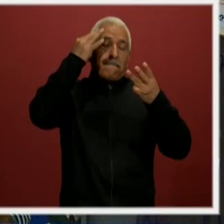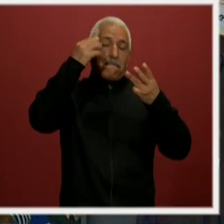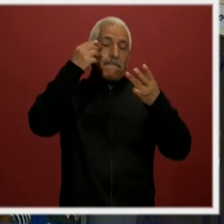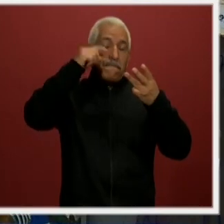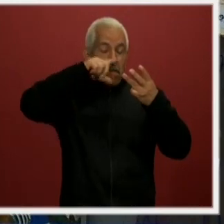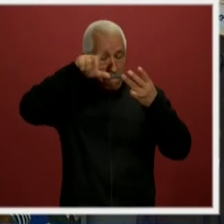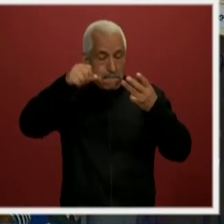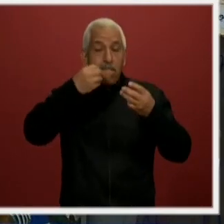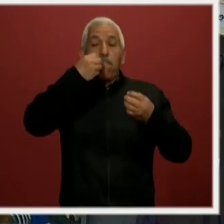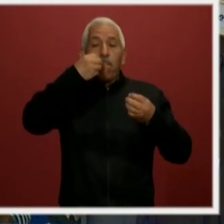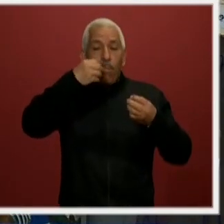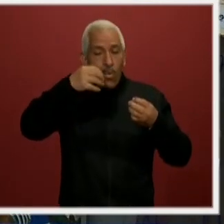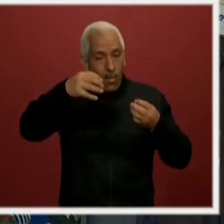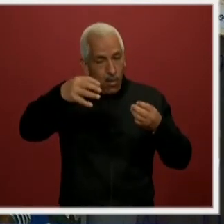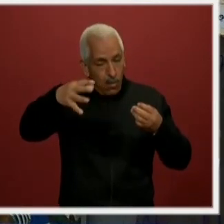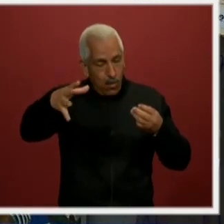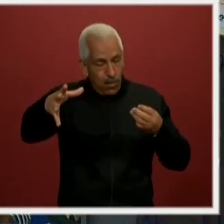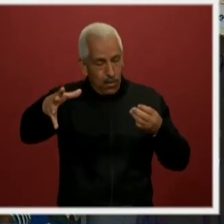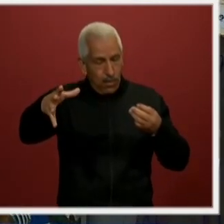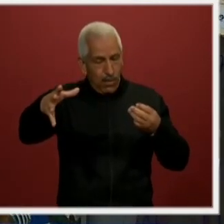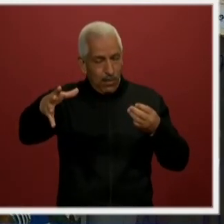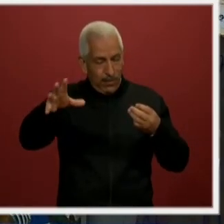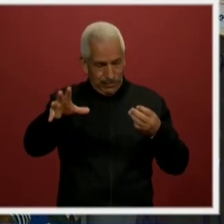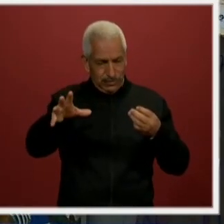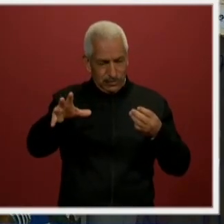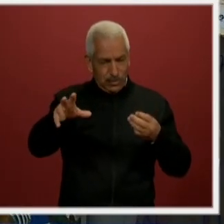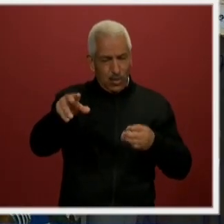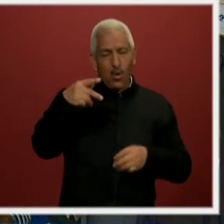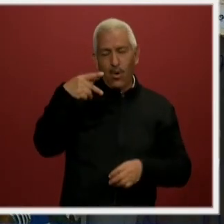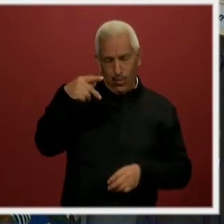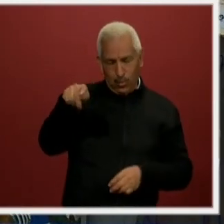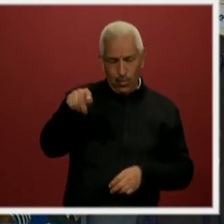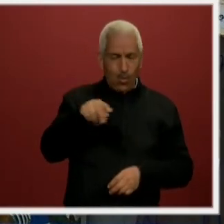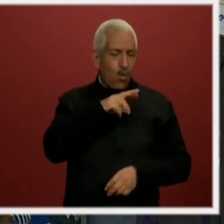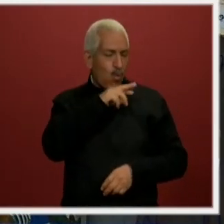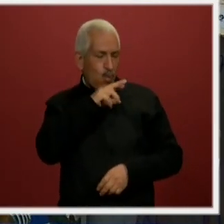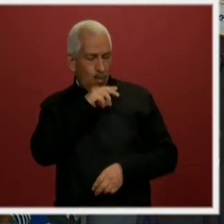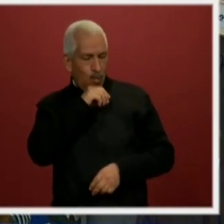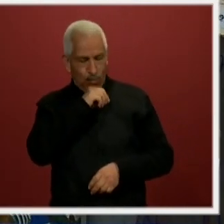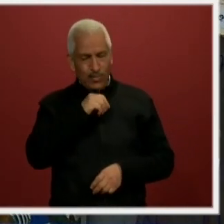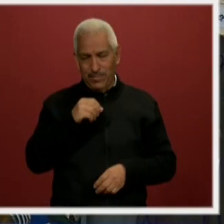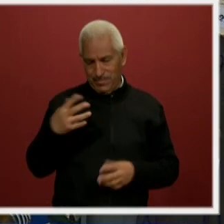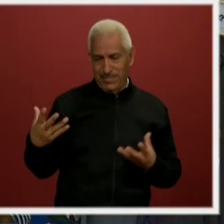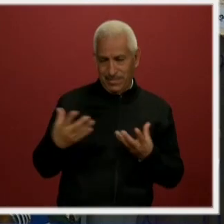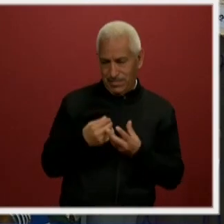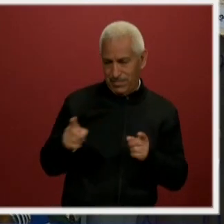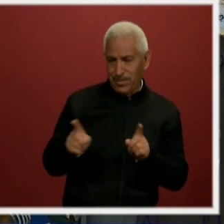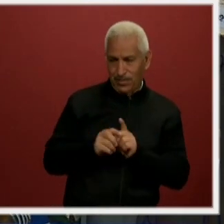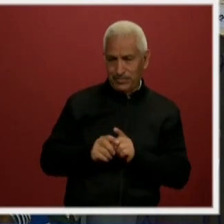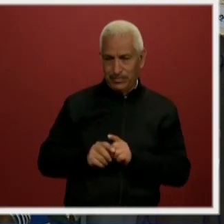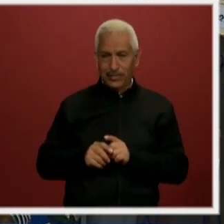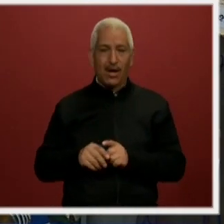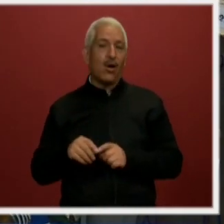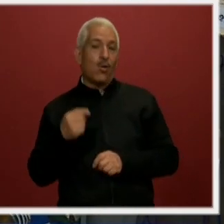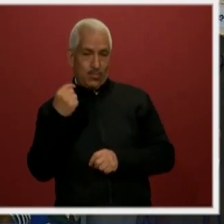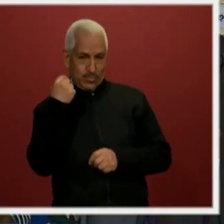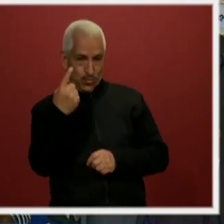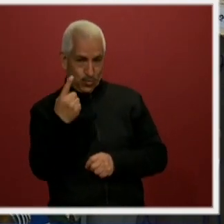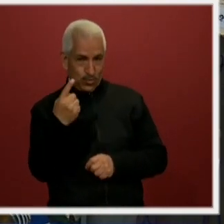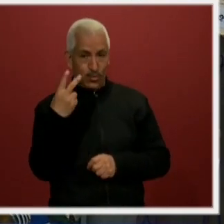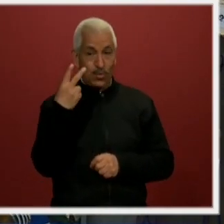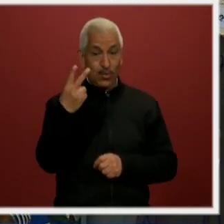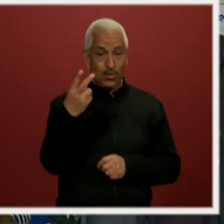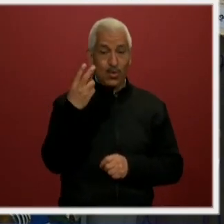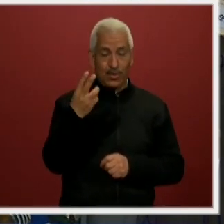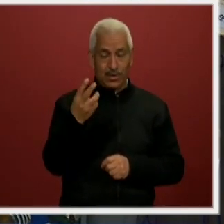boquita no te preocupes vamos a hacerlo juntos vale una dos tres